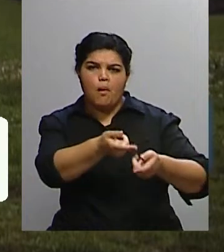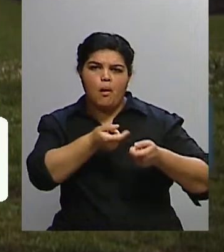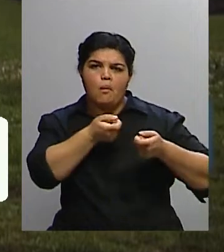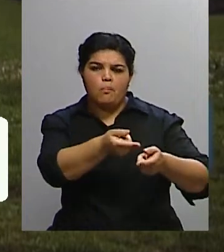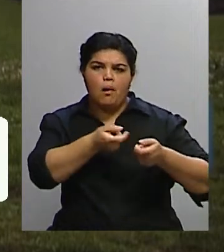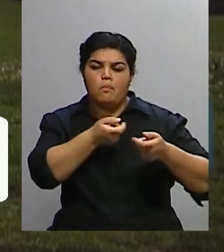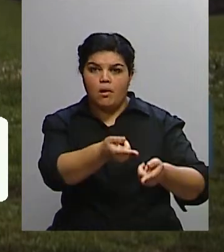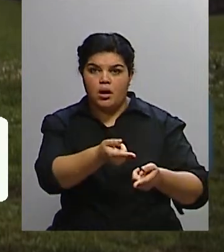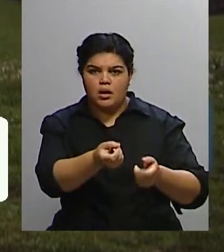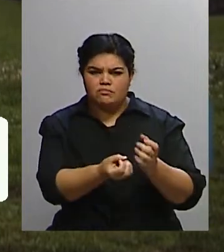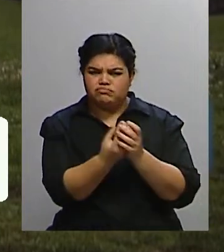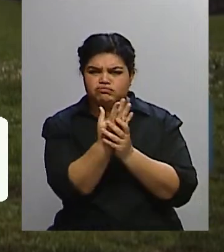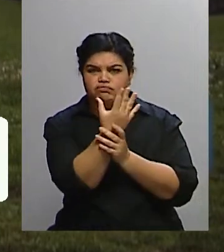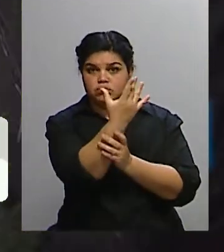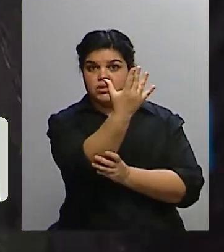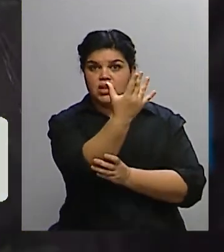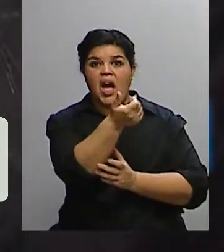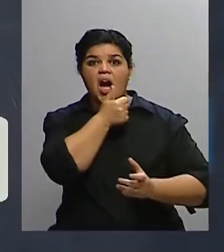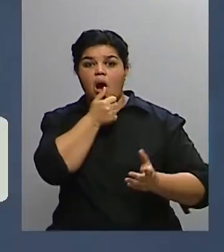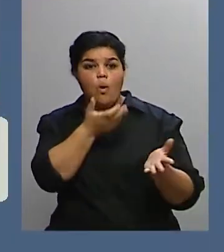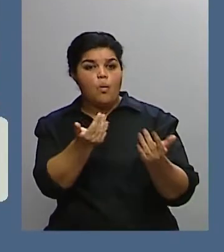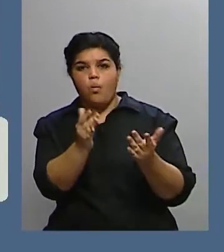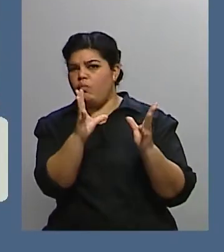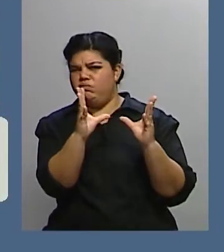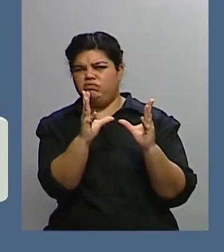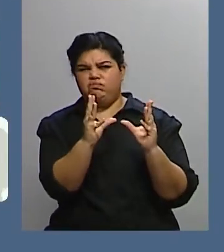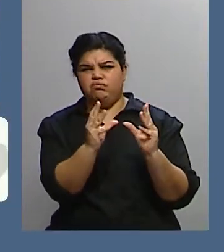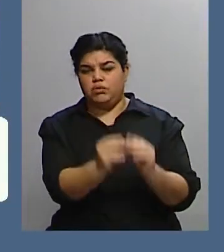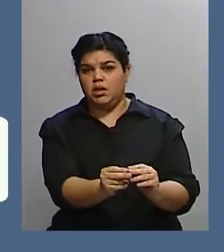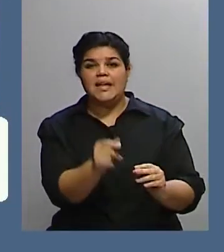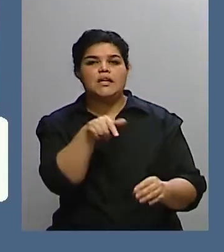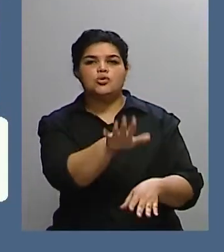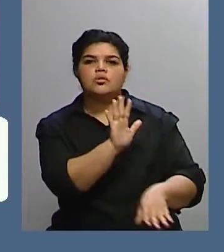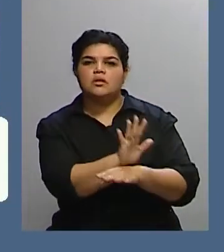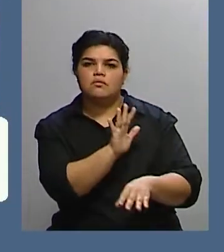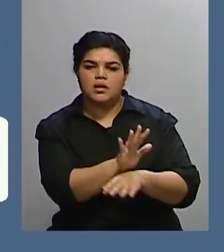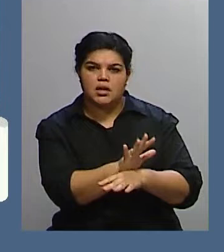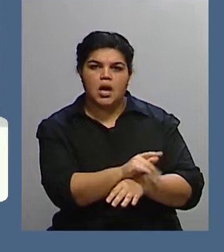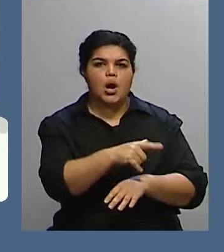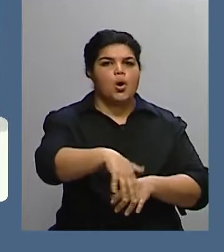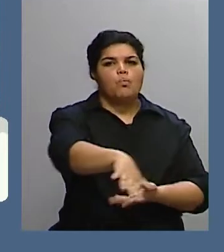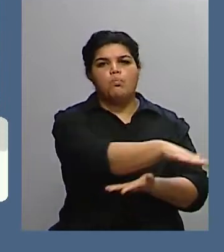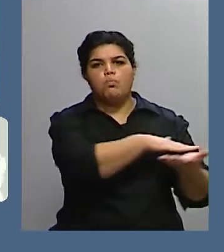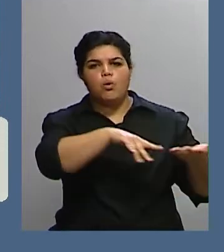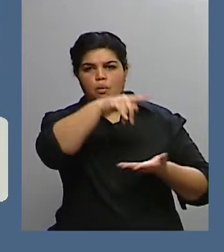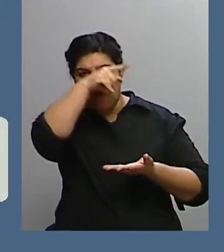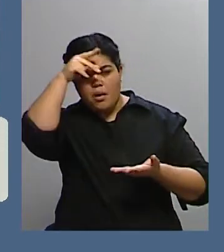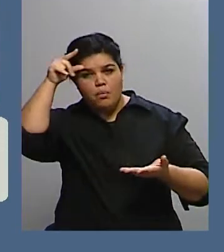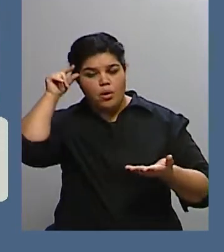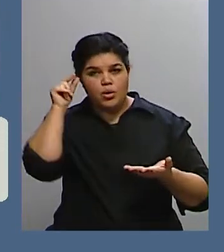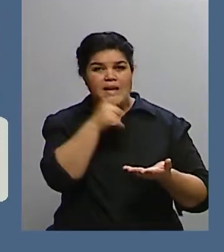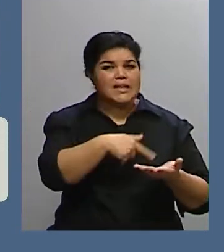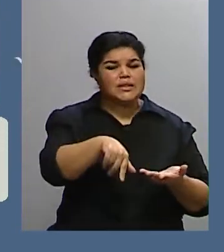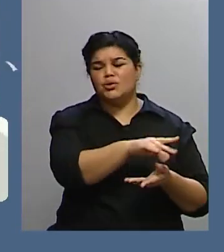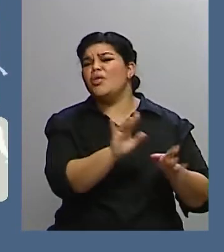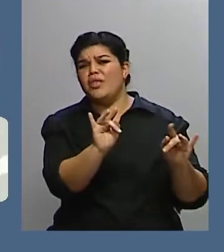la biodiversidad. Todos estos elementos están afectando aún más la situación de pobreza de las comunidades indígenas. Entonces, en este